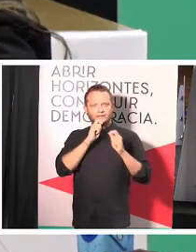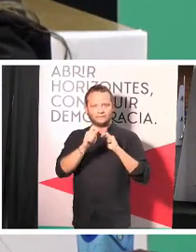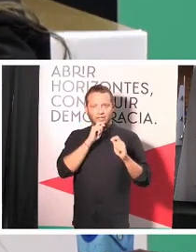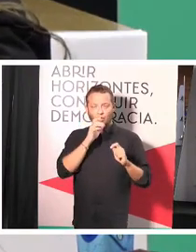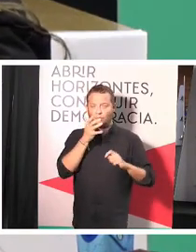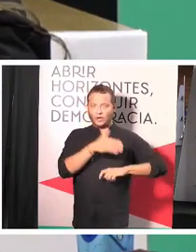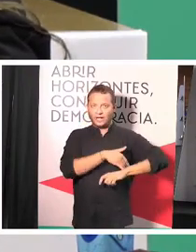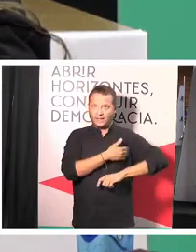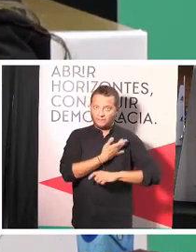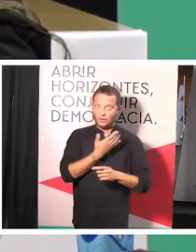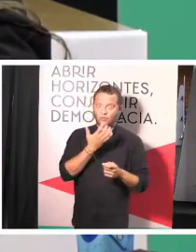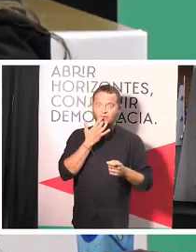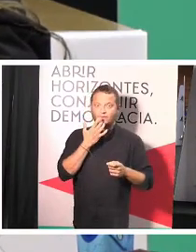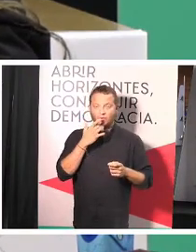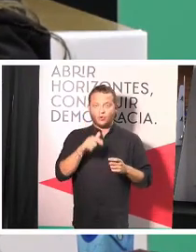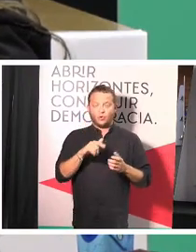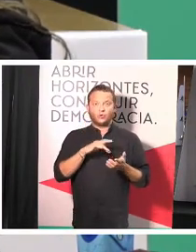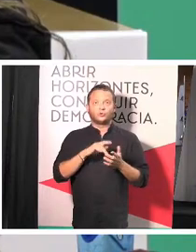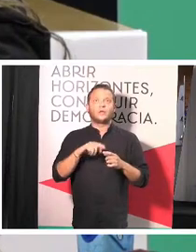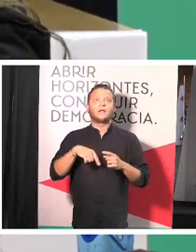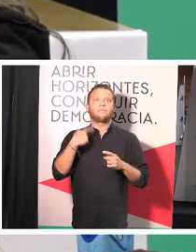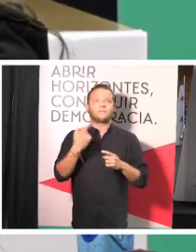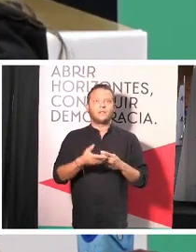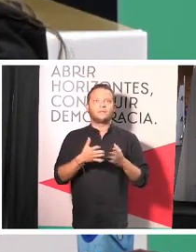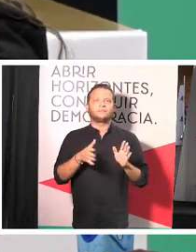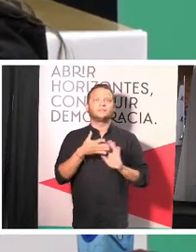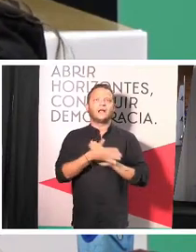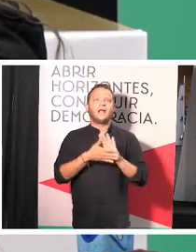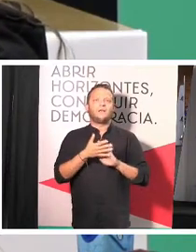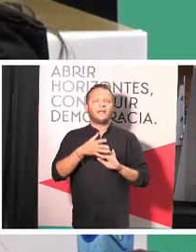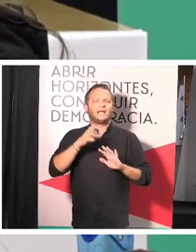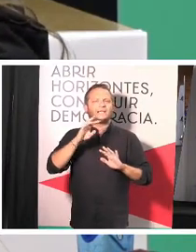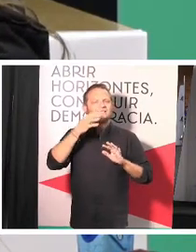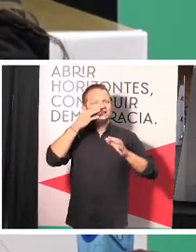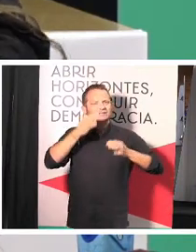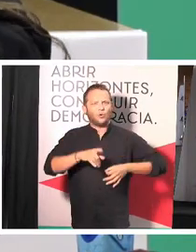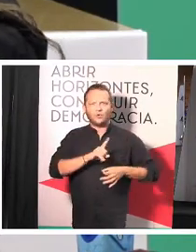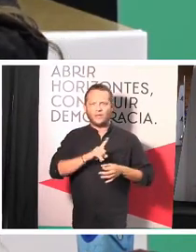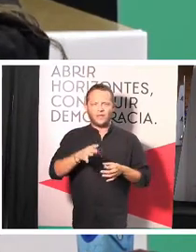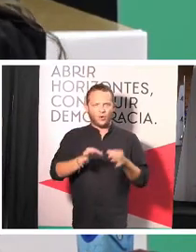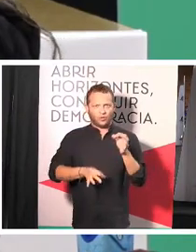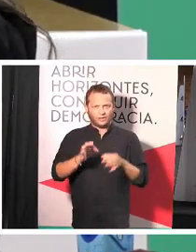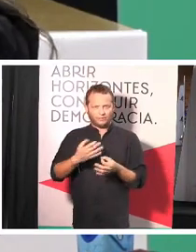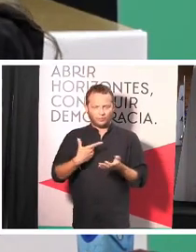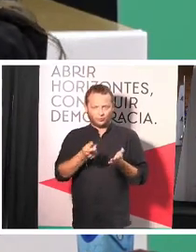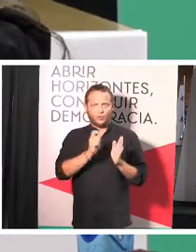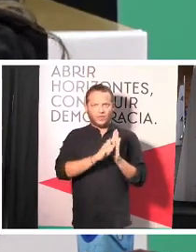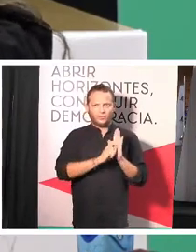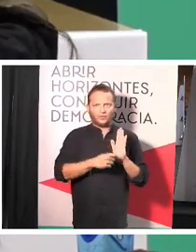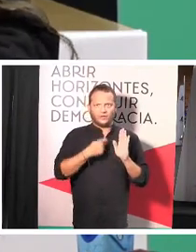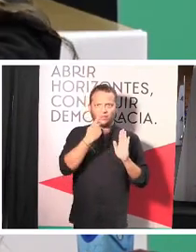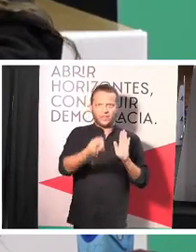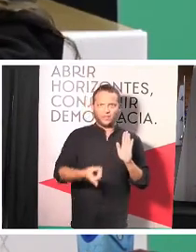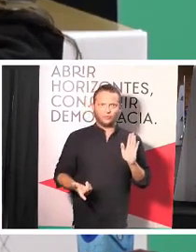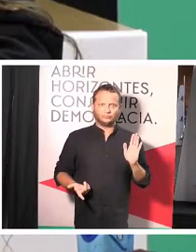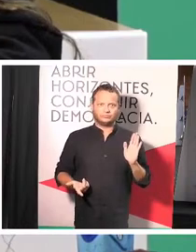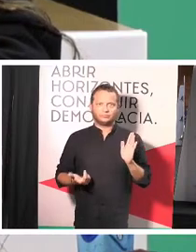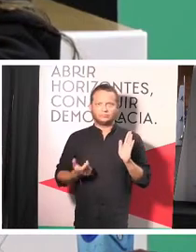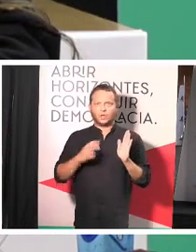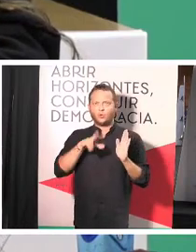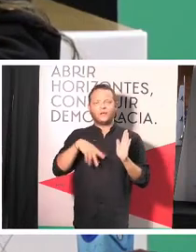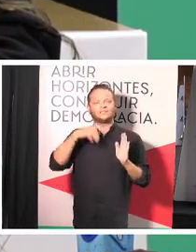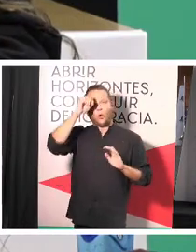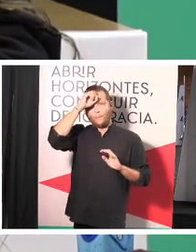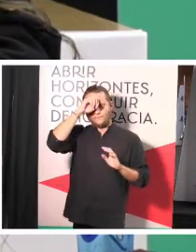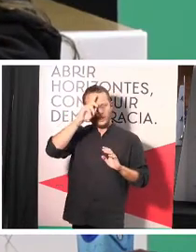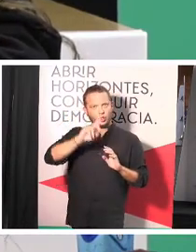por académicos, por ejemplo, que luego empiezan hablando de la inseguridad jurídica, ¿no? Pero tú le has dado datos, o sea, claro, esto no es una